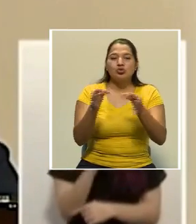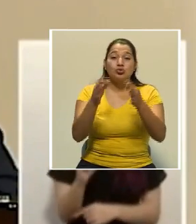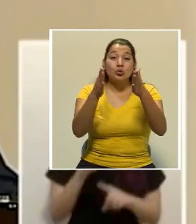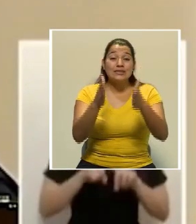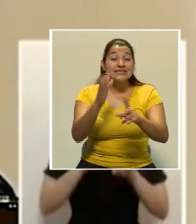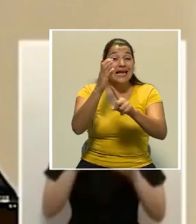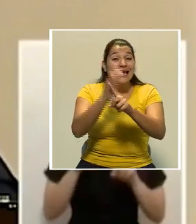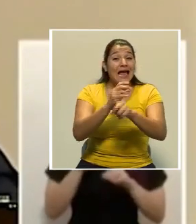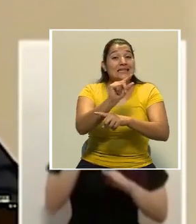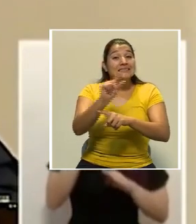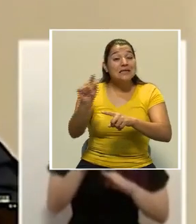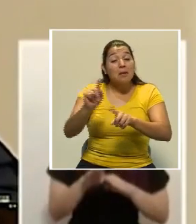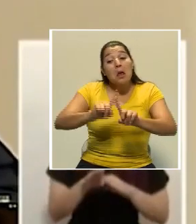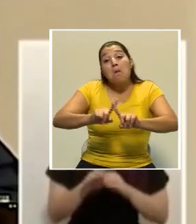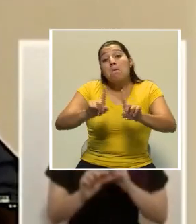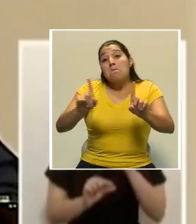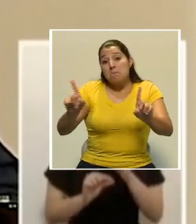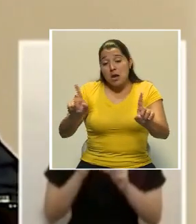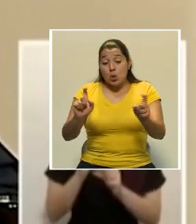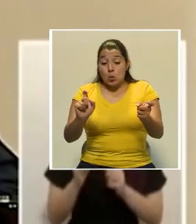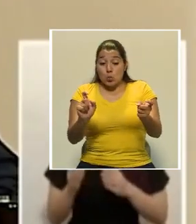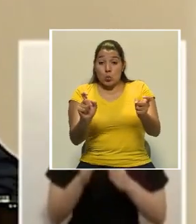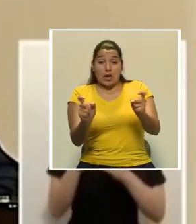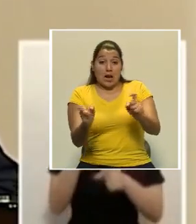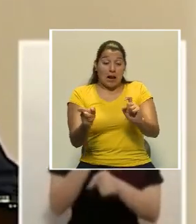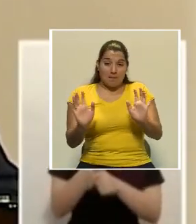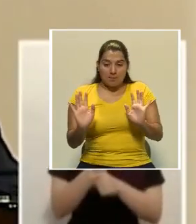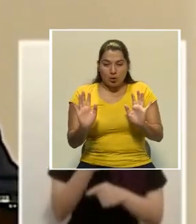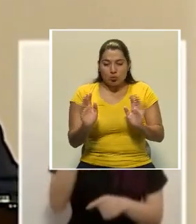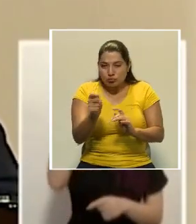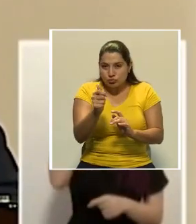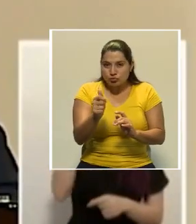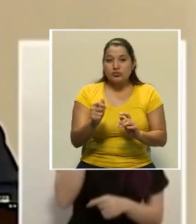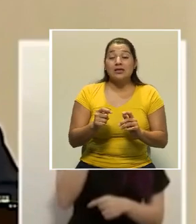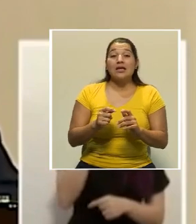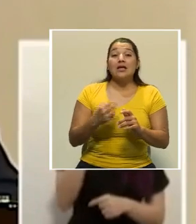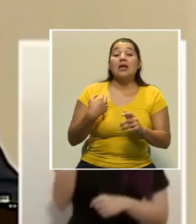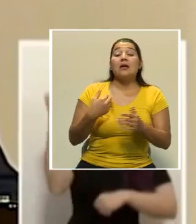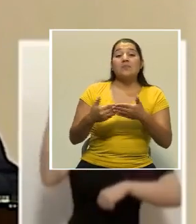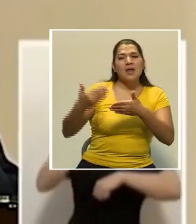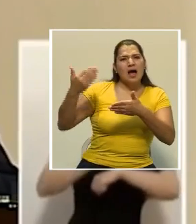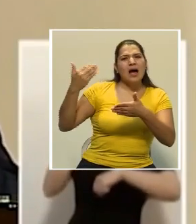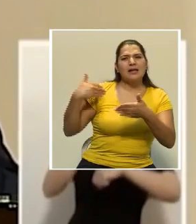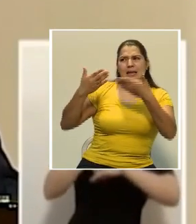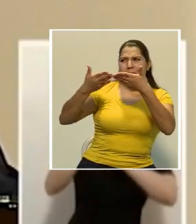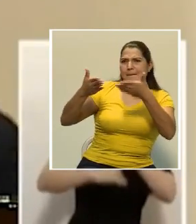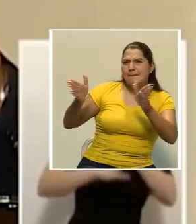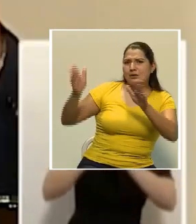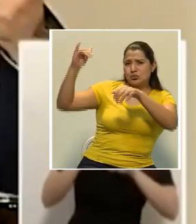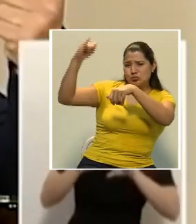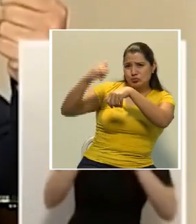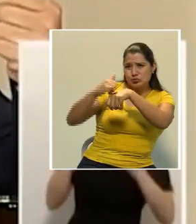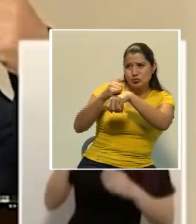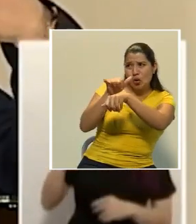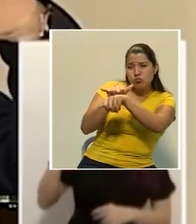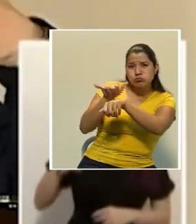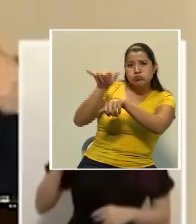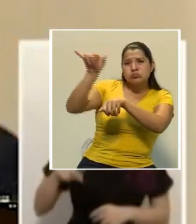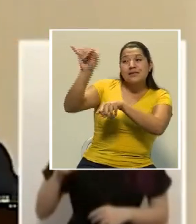un paso en la dirección correcta. En otras oportunidades me he referido a que la apertura de los vuelos internacionales es necesaria como una